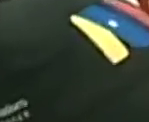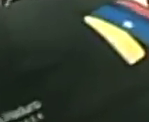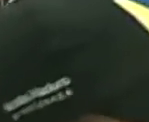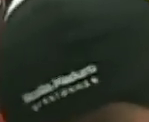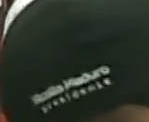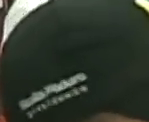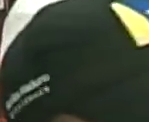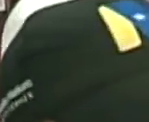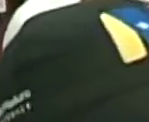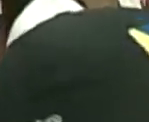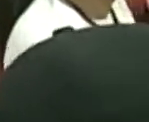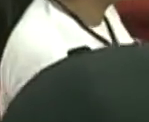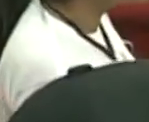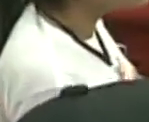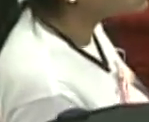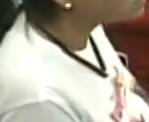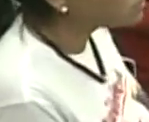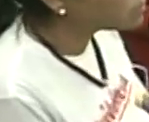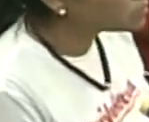Vuélvela a colocar, por favor.